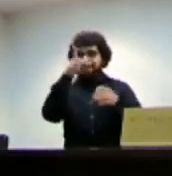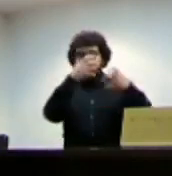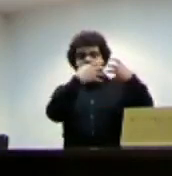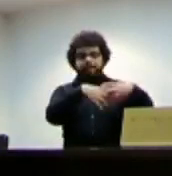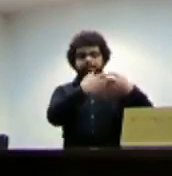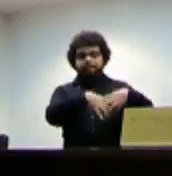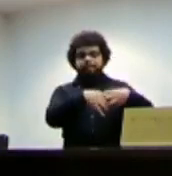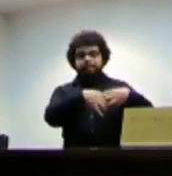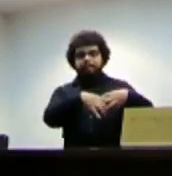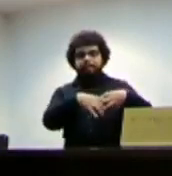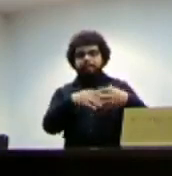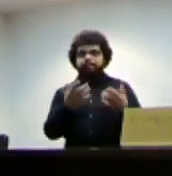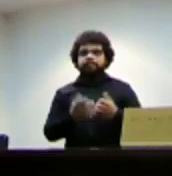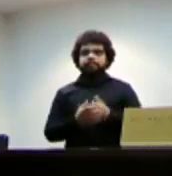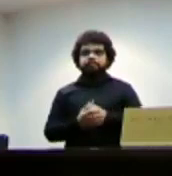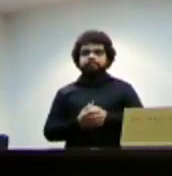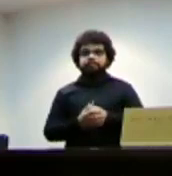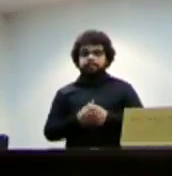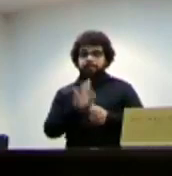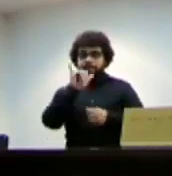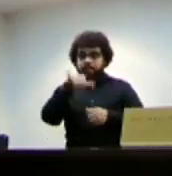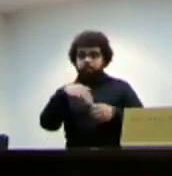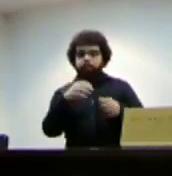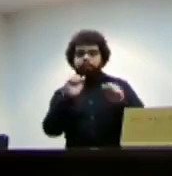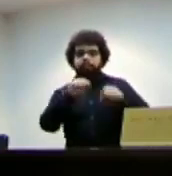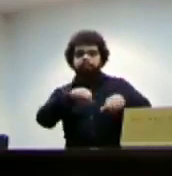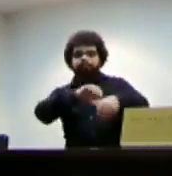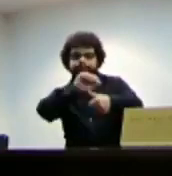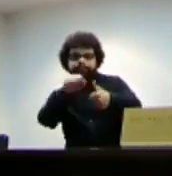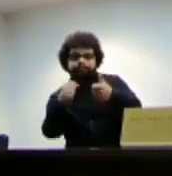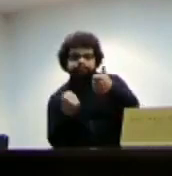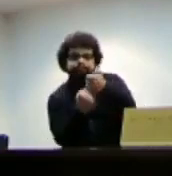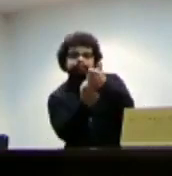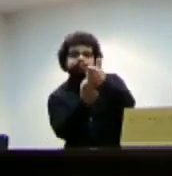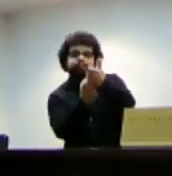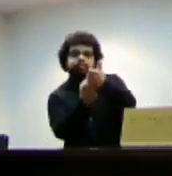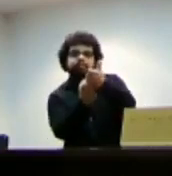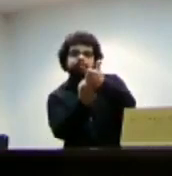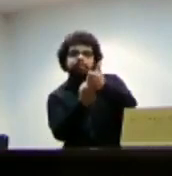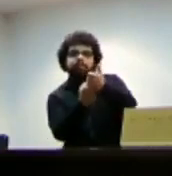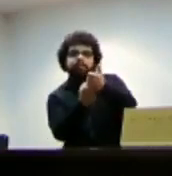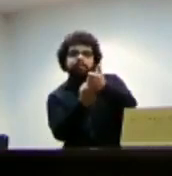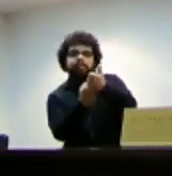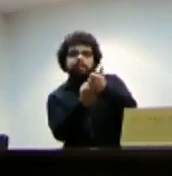una inyección, por llamarlo así, de fondos para darle